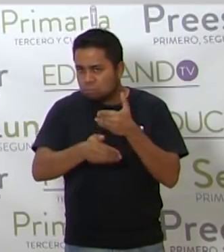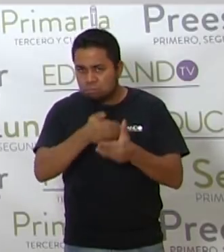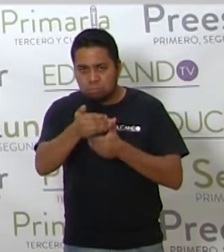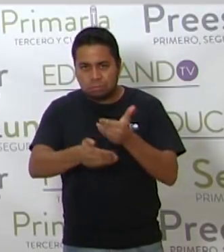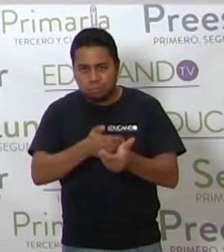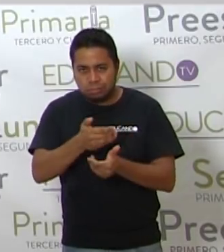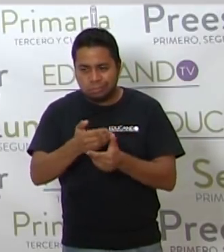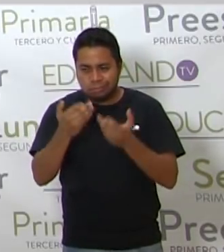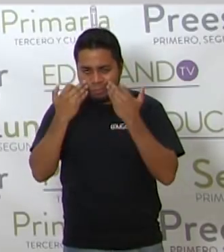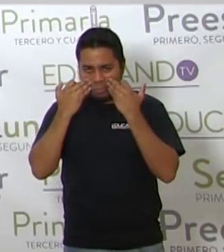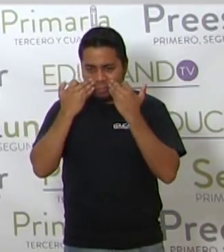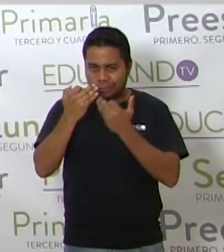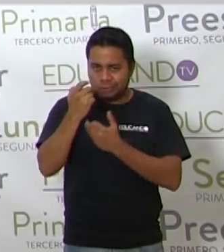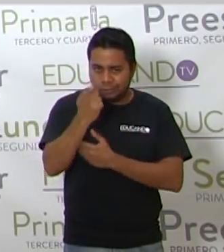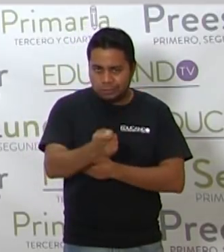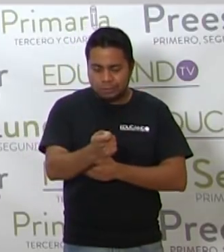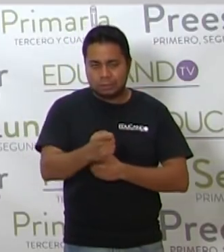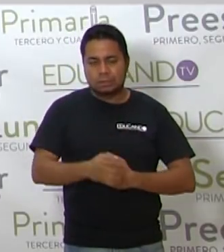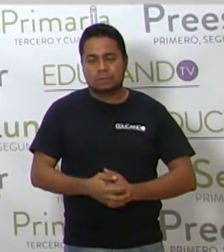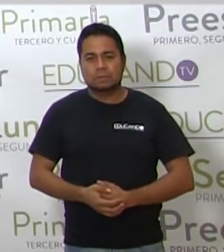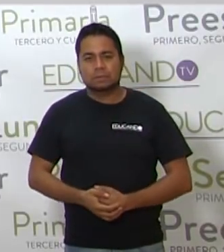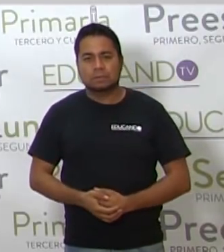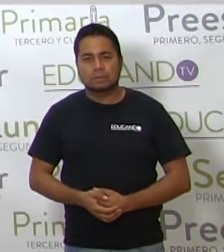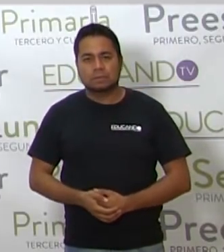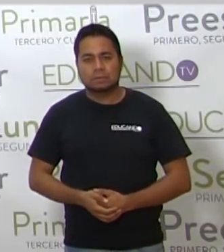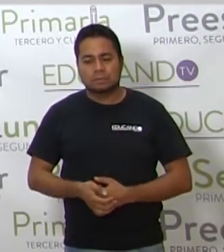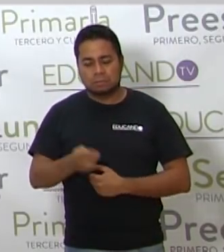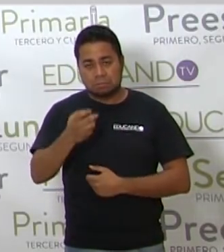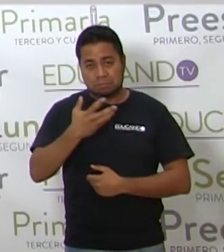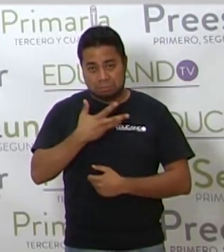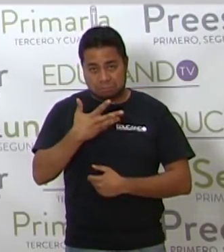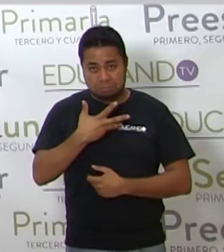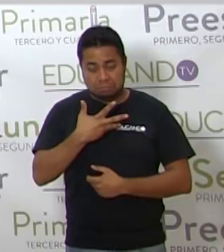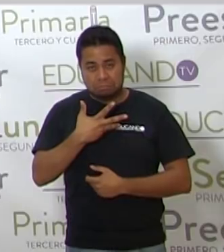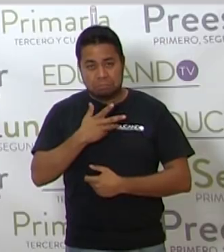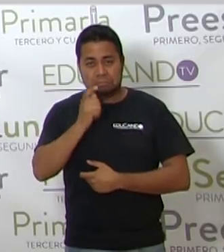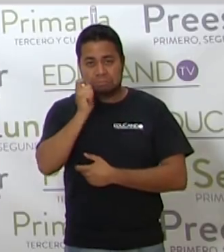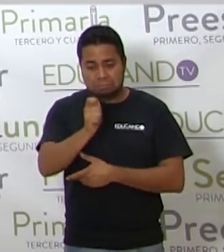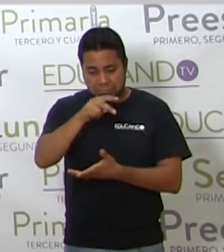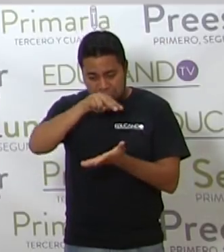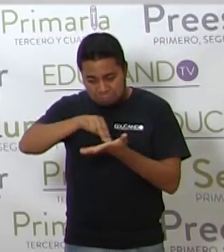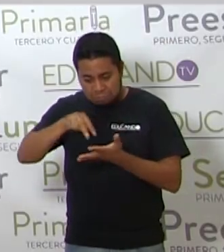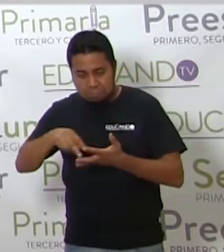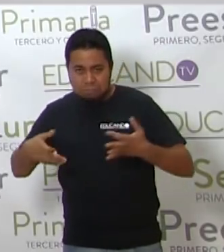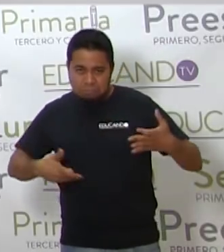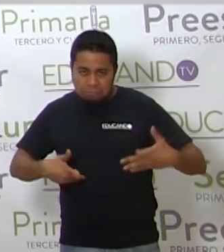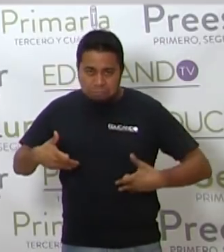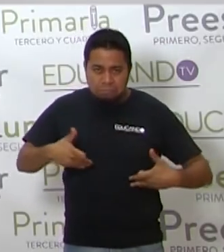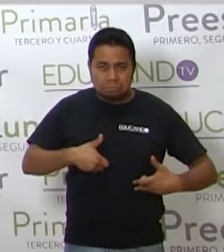Mucha atención. Es una representación ante el